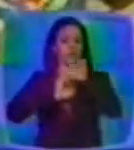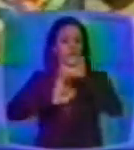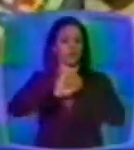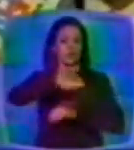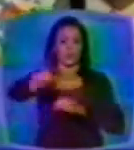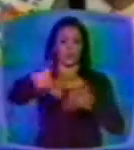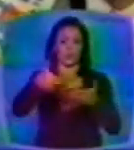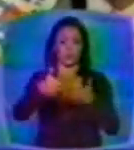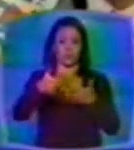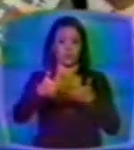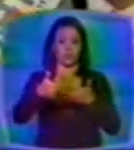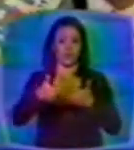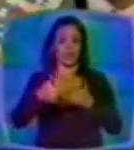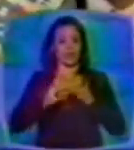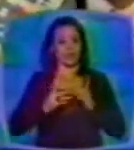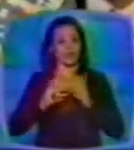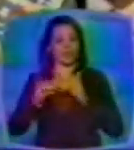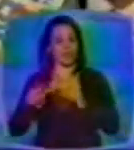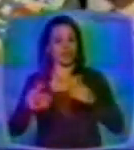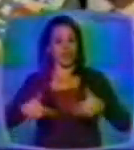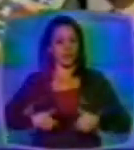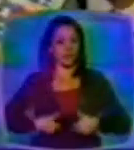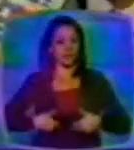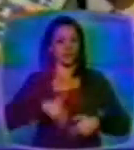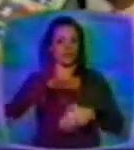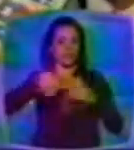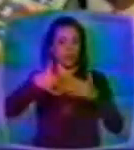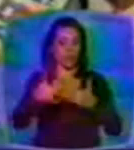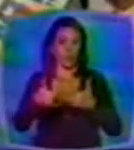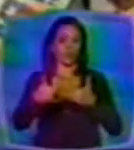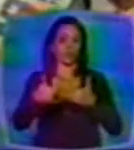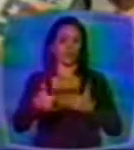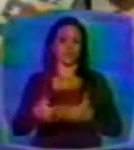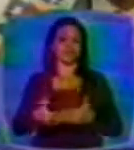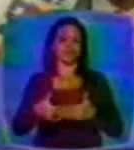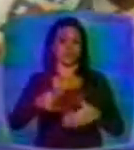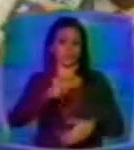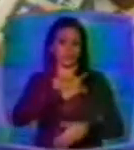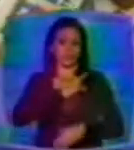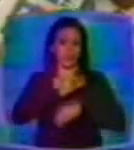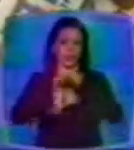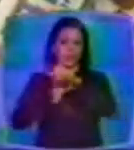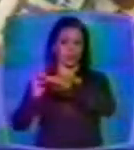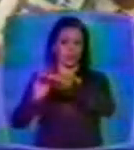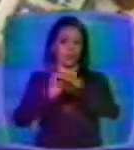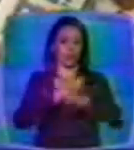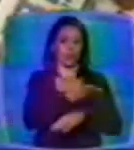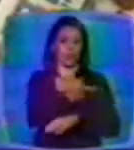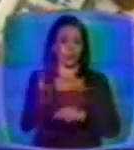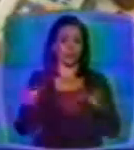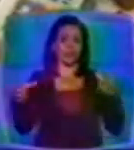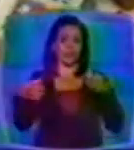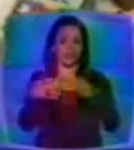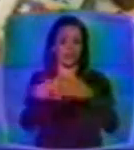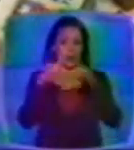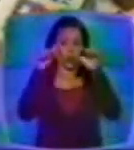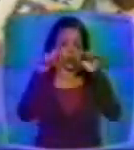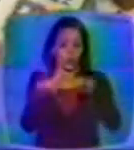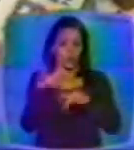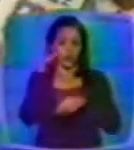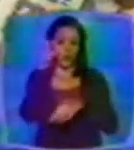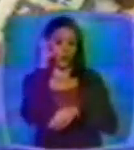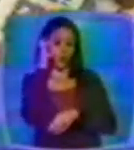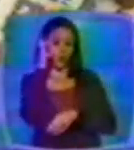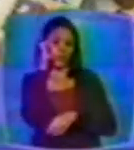con toda dedicación la lucha universitaria, le hacemos un llamado para que usted se reúna. Oiga